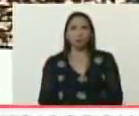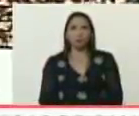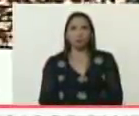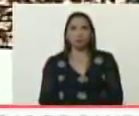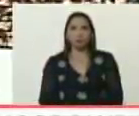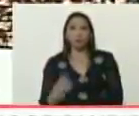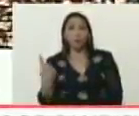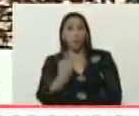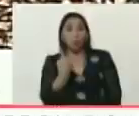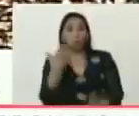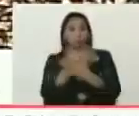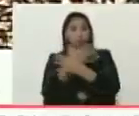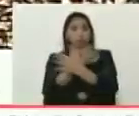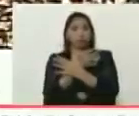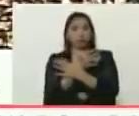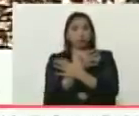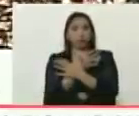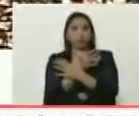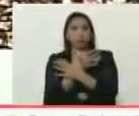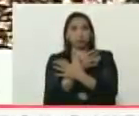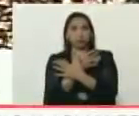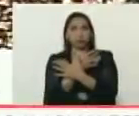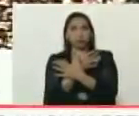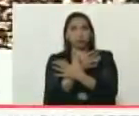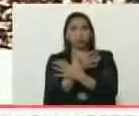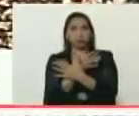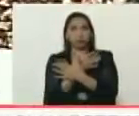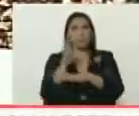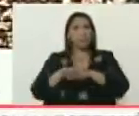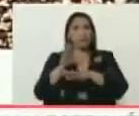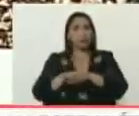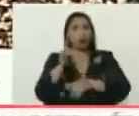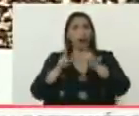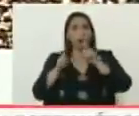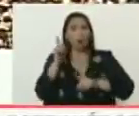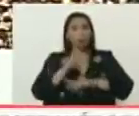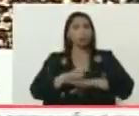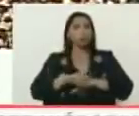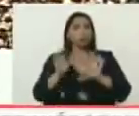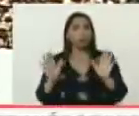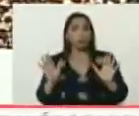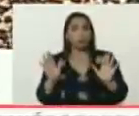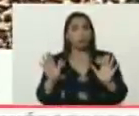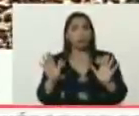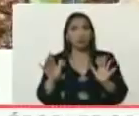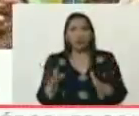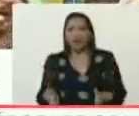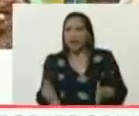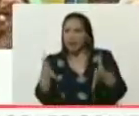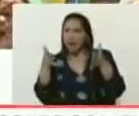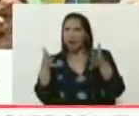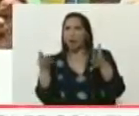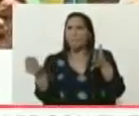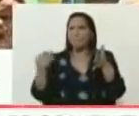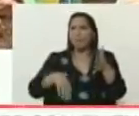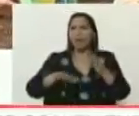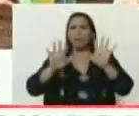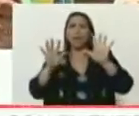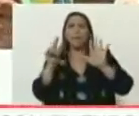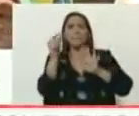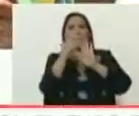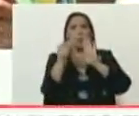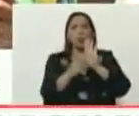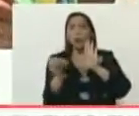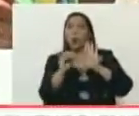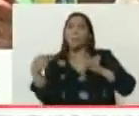La única duda que había en algún momento era si había ganado con más de 10 puntos o